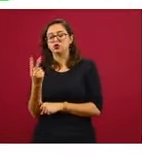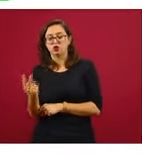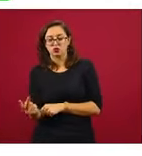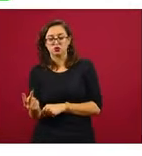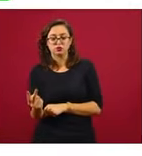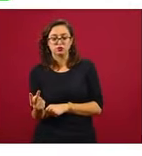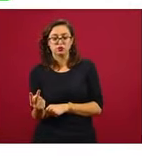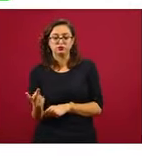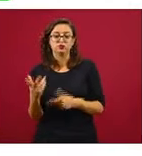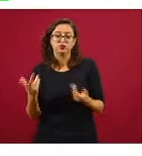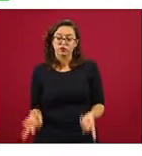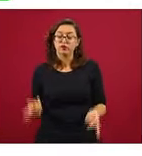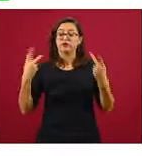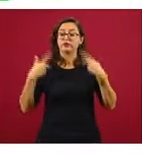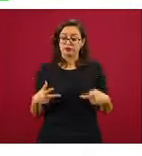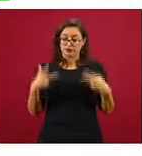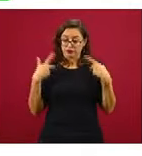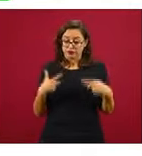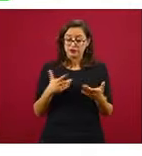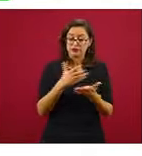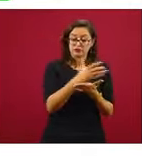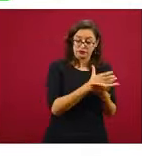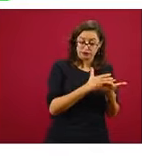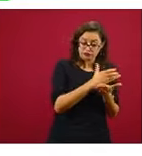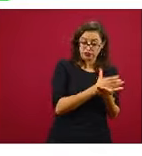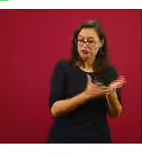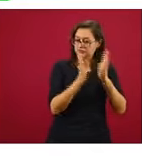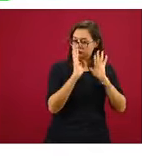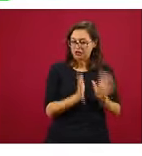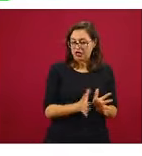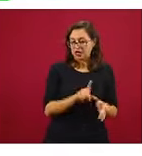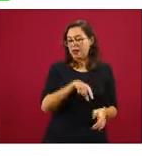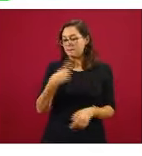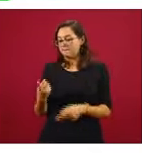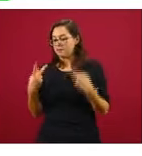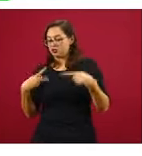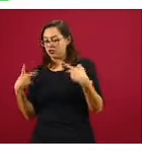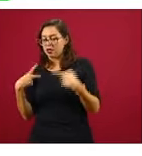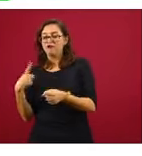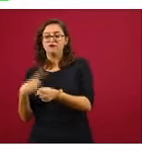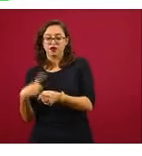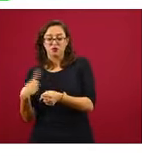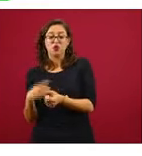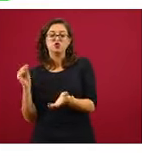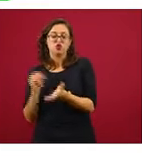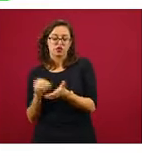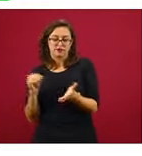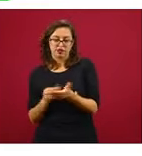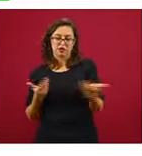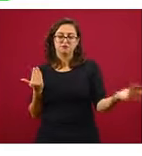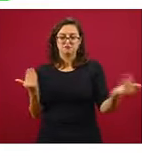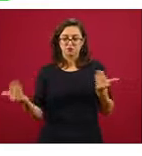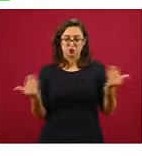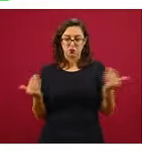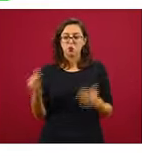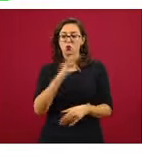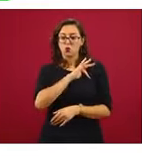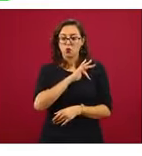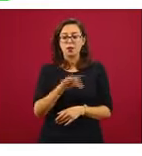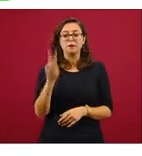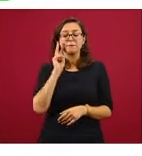casos o las personas recuperadas con las personas que tienen la enfermedad en la semana 32,